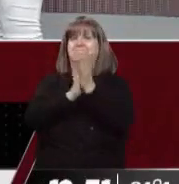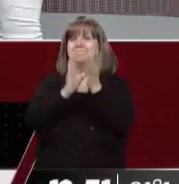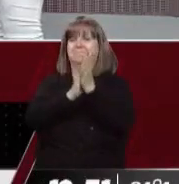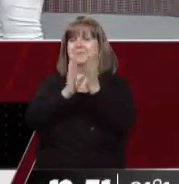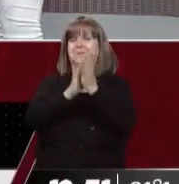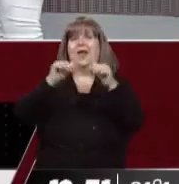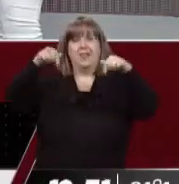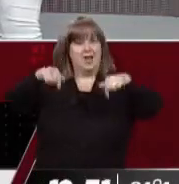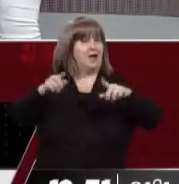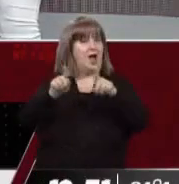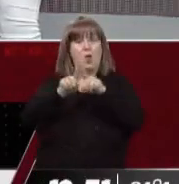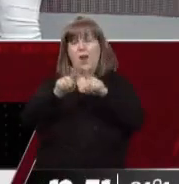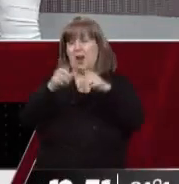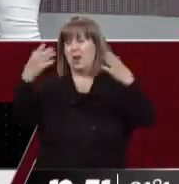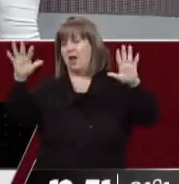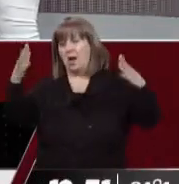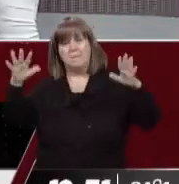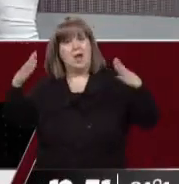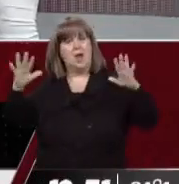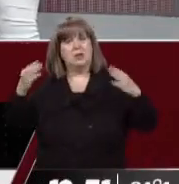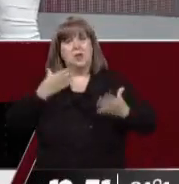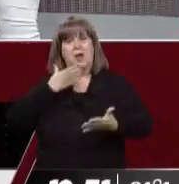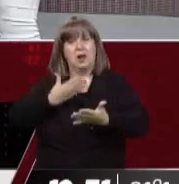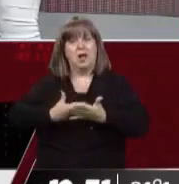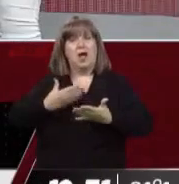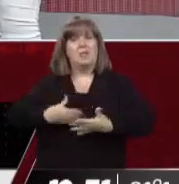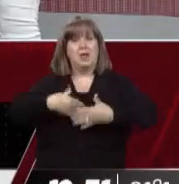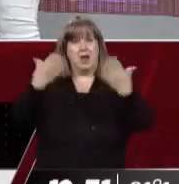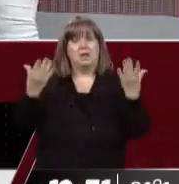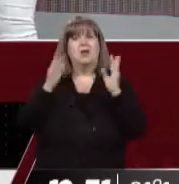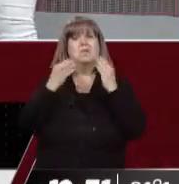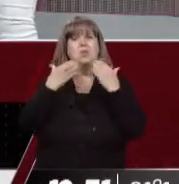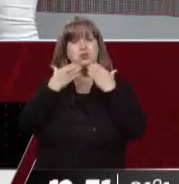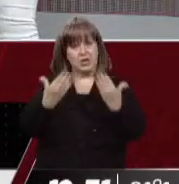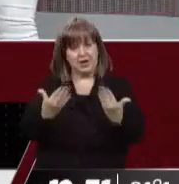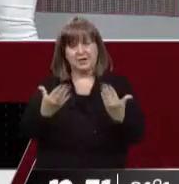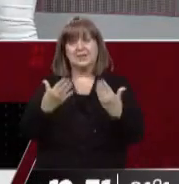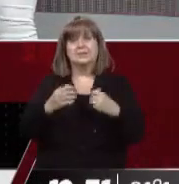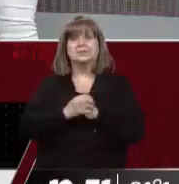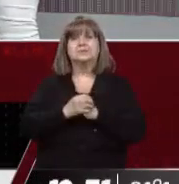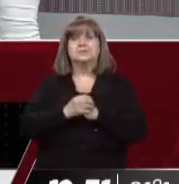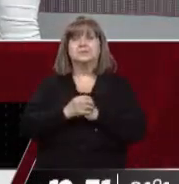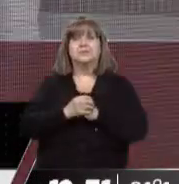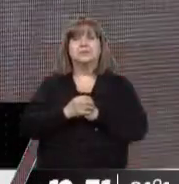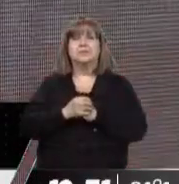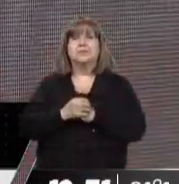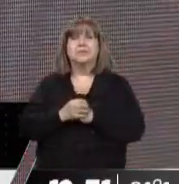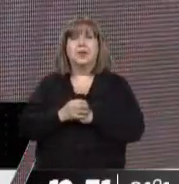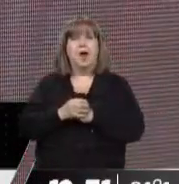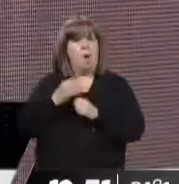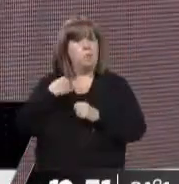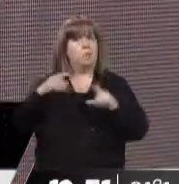Excelente tarea de acá que están también, haciendo. Porque la verdad, muy admirable. Están aplaudiendo en el piso también. Juli, claro que sí. Están las